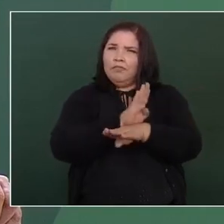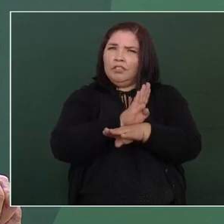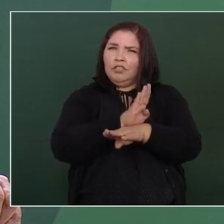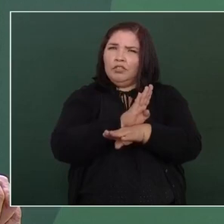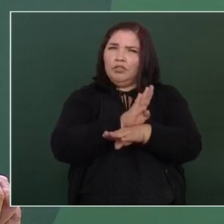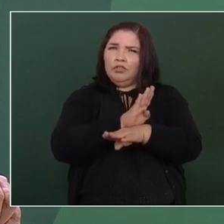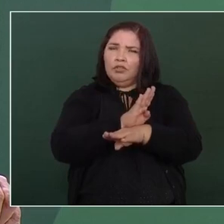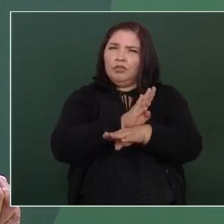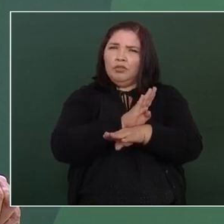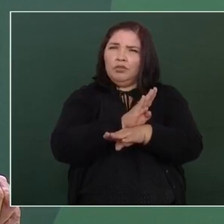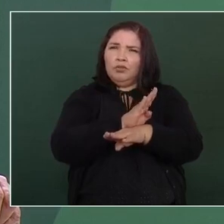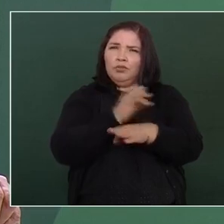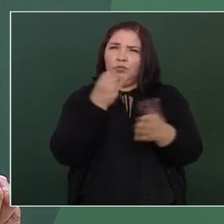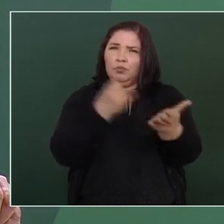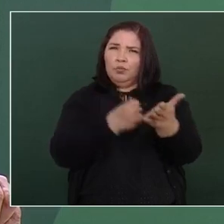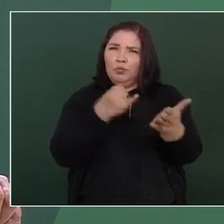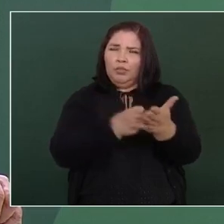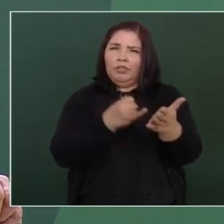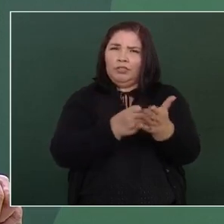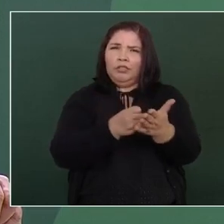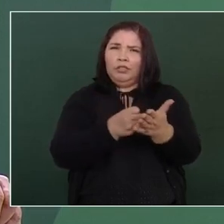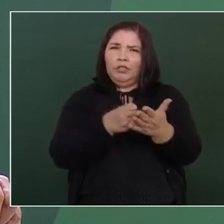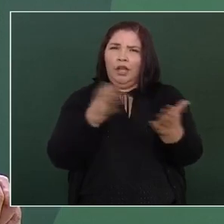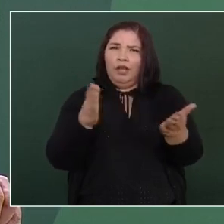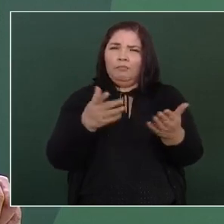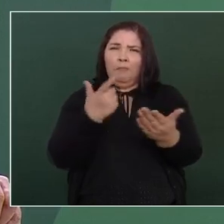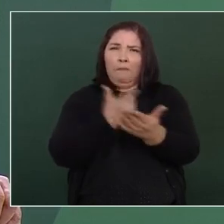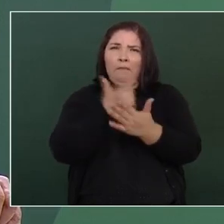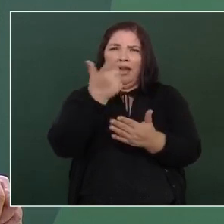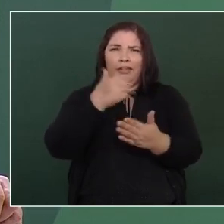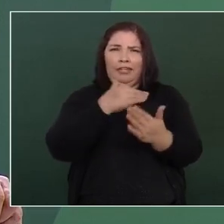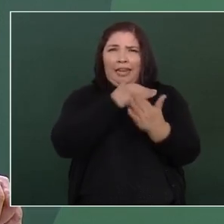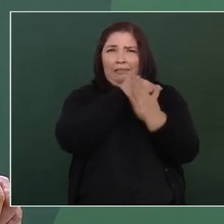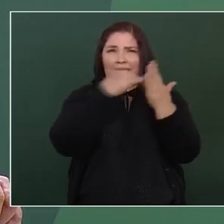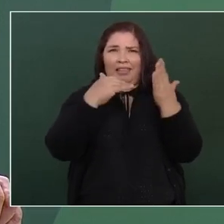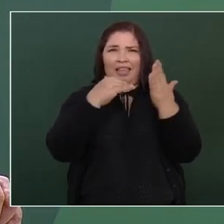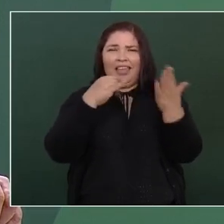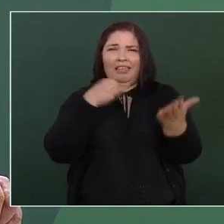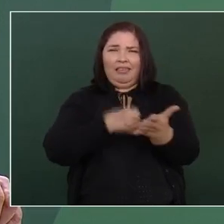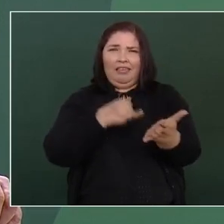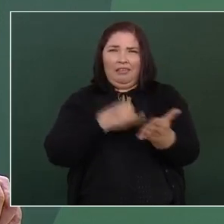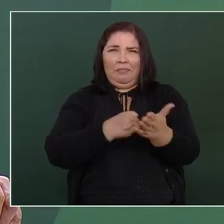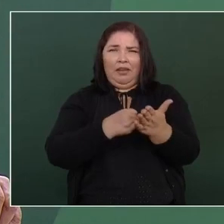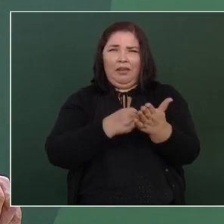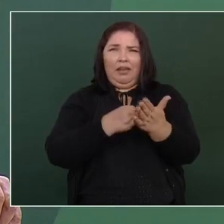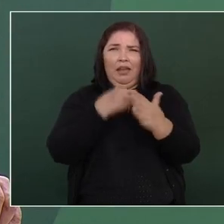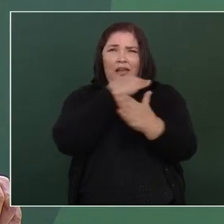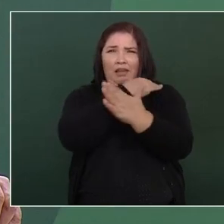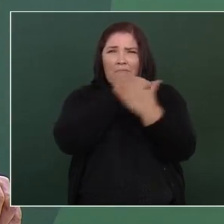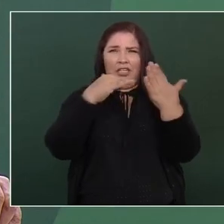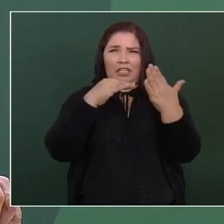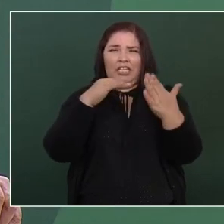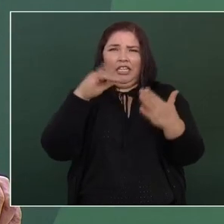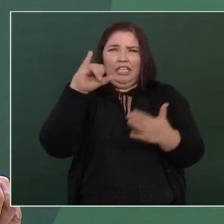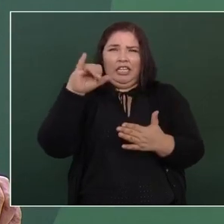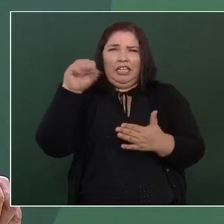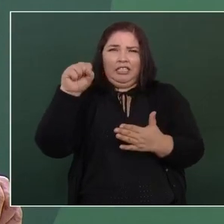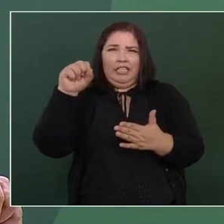que iniciamos, allá se paga la mitad del IVA, la mitad del impuesto sobre la